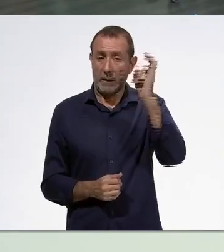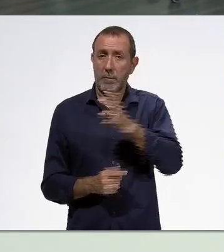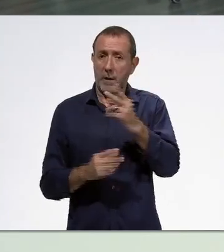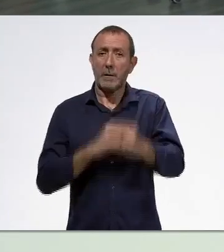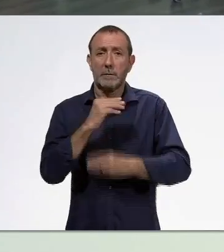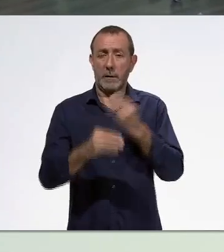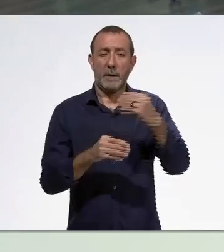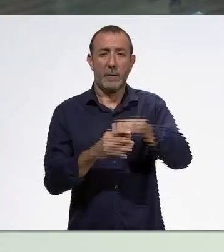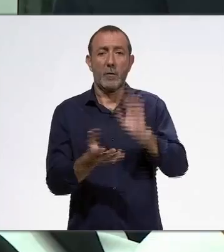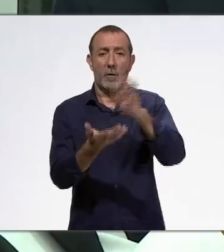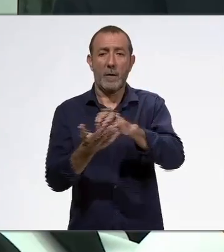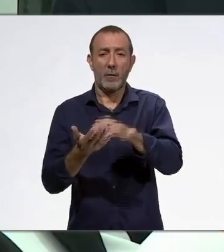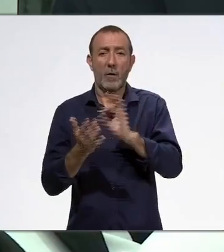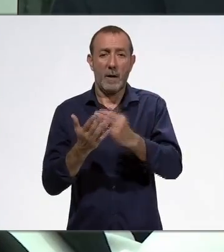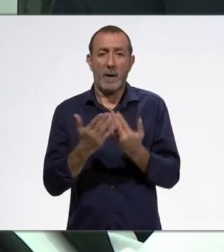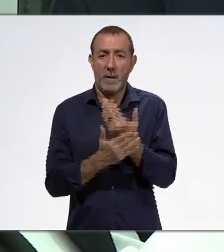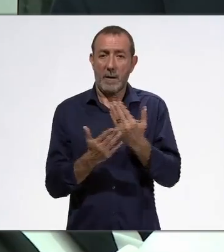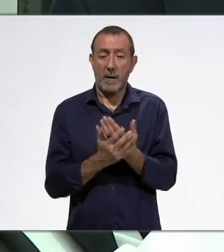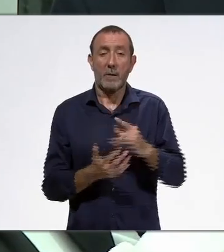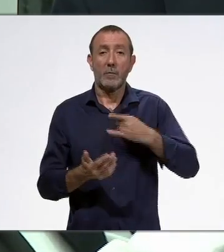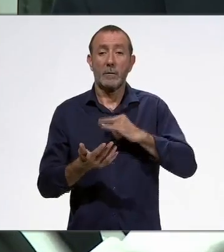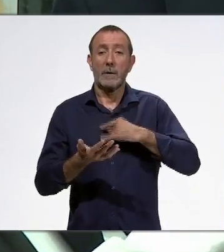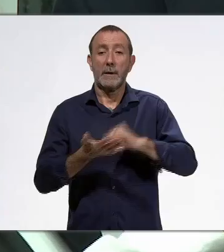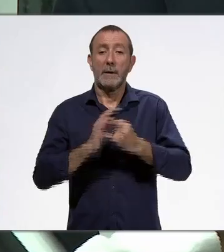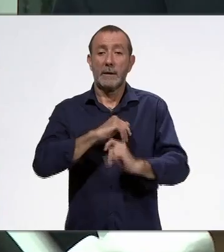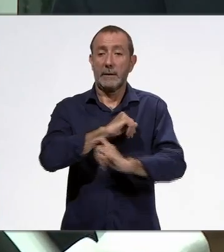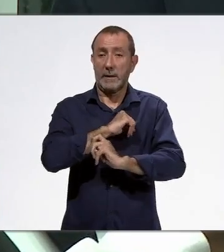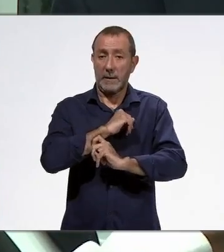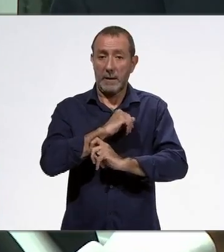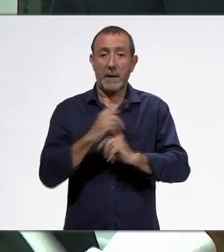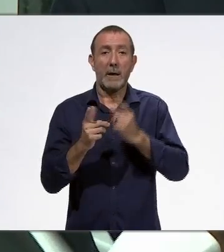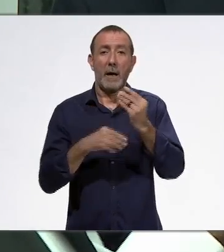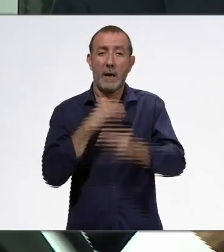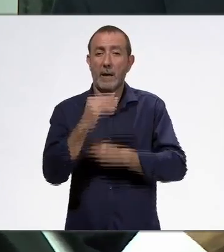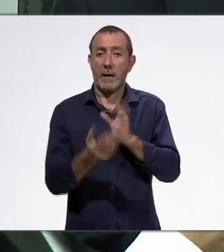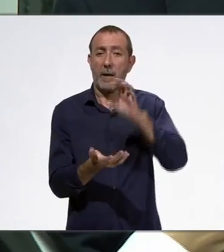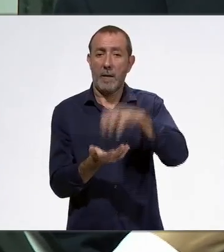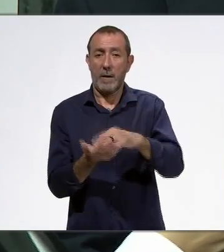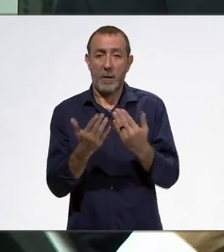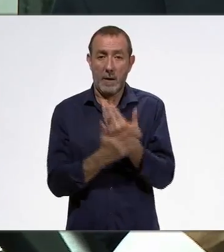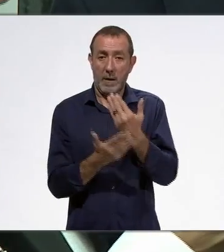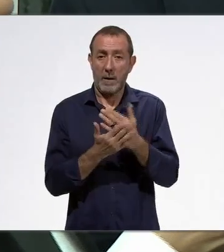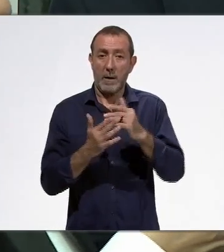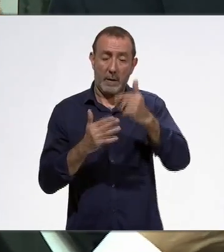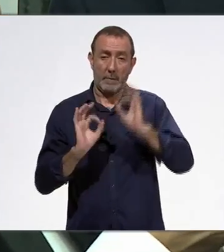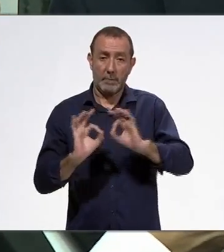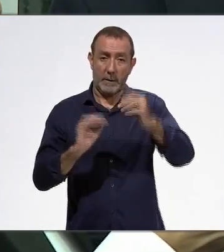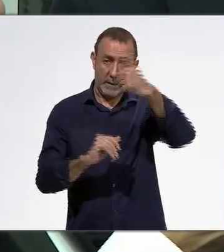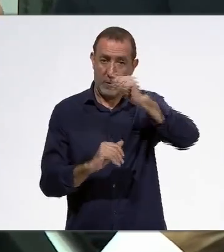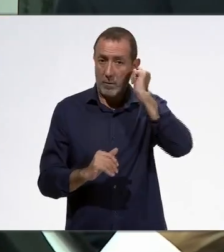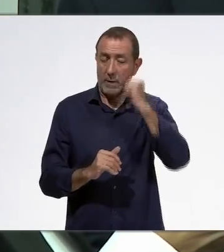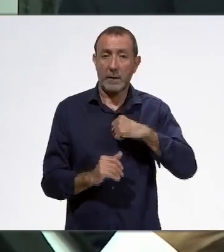cabo a través de sus centros de día nuestra estrategia consiste en el establecimiento de centros de día para niños y niñas